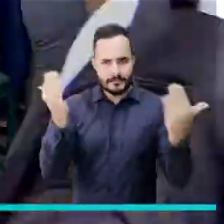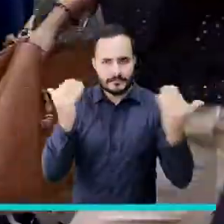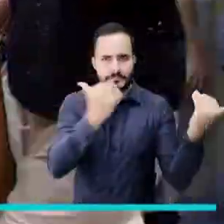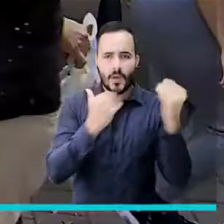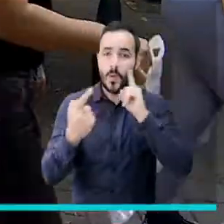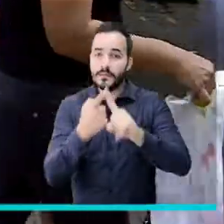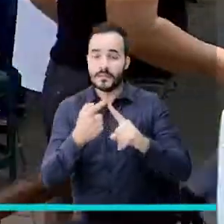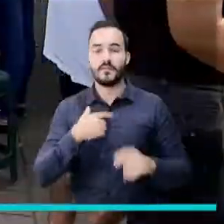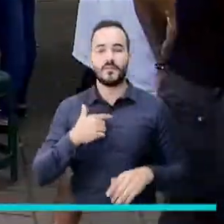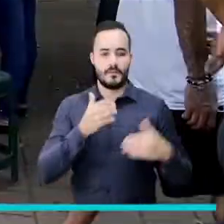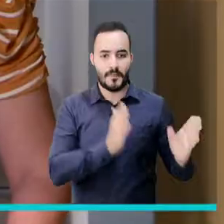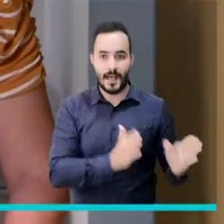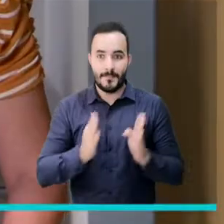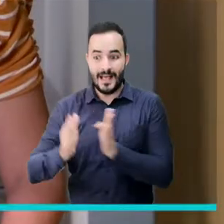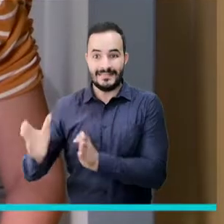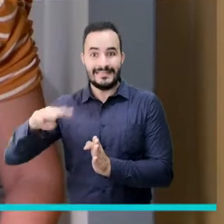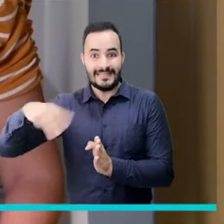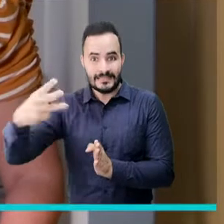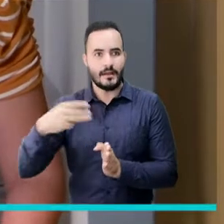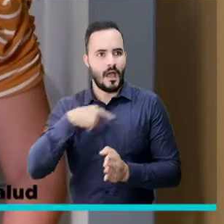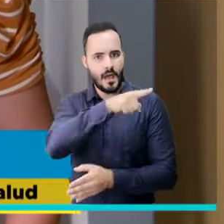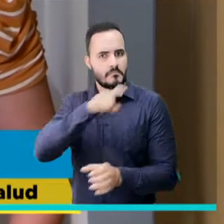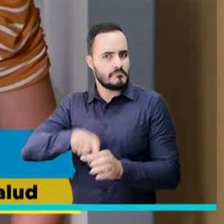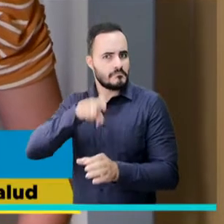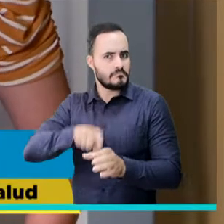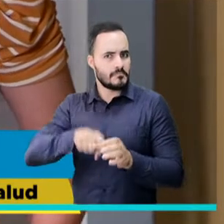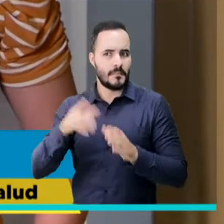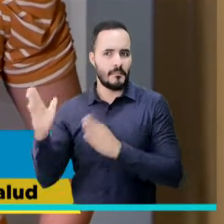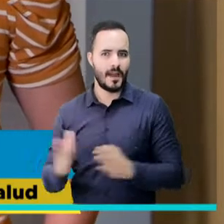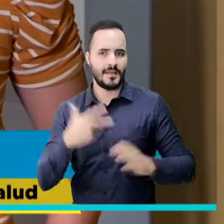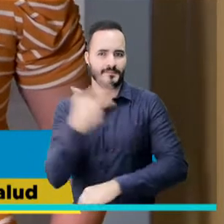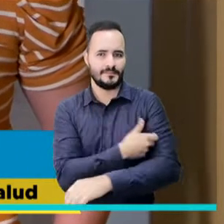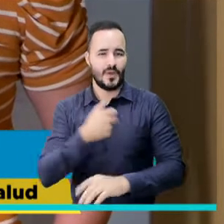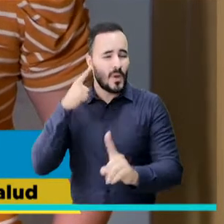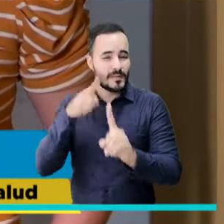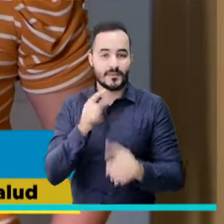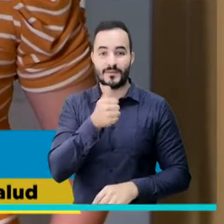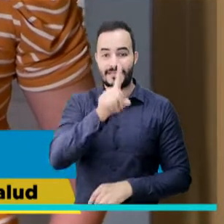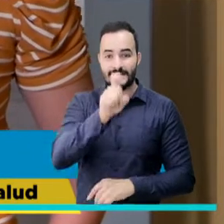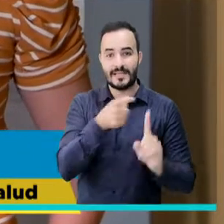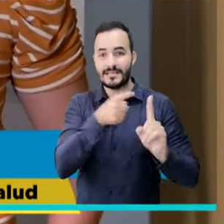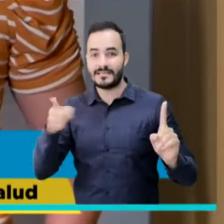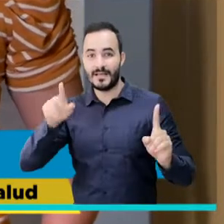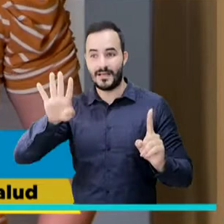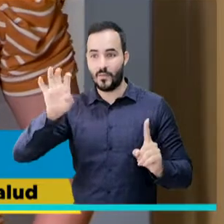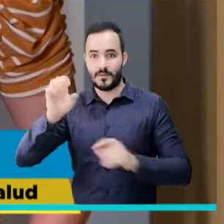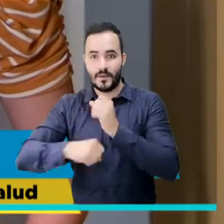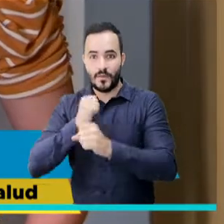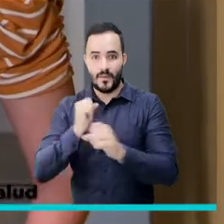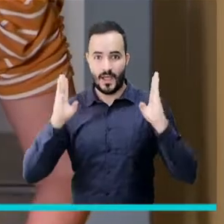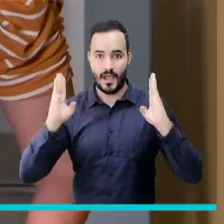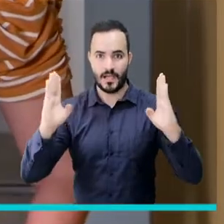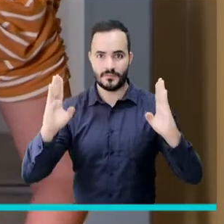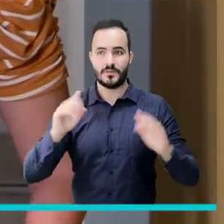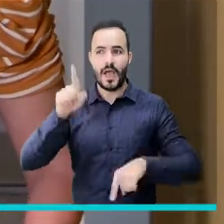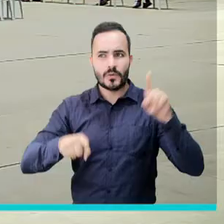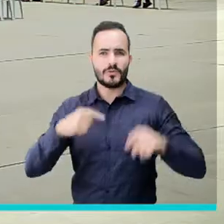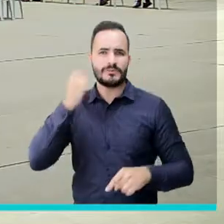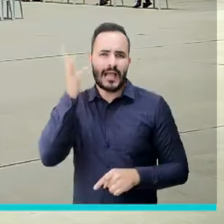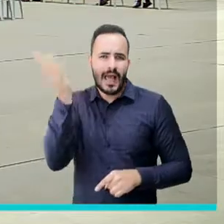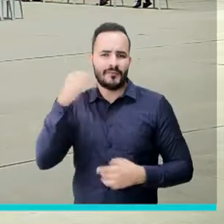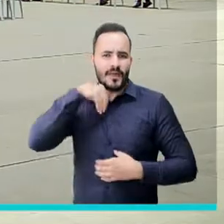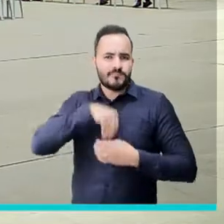para que se postulen a la tercera etapa del Plan Nacional de Vacunación, que consiste en vacunar toda la población de 16 a 49 años